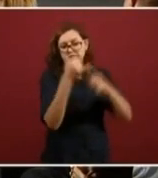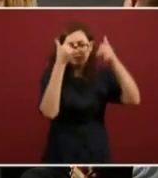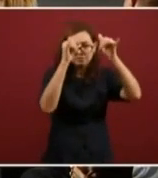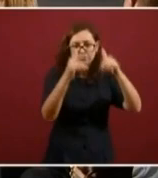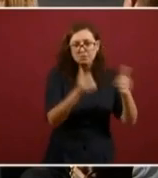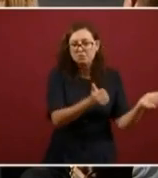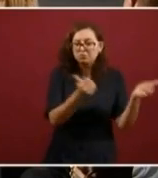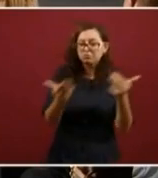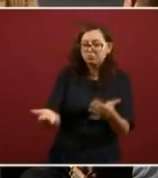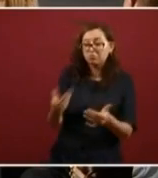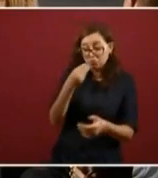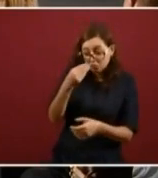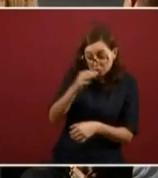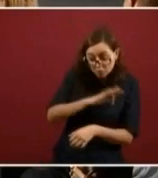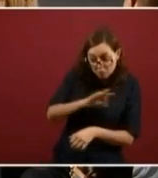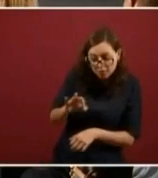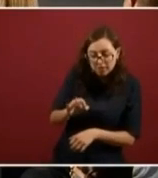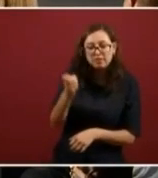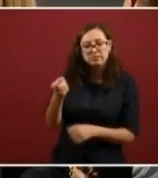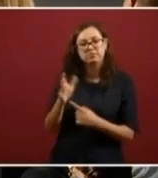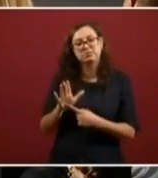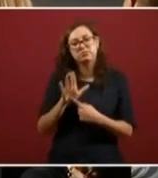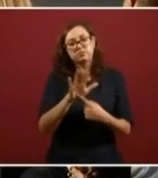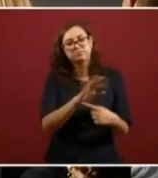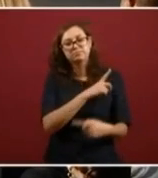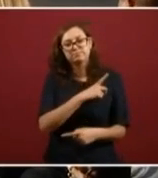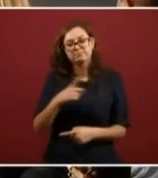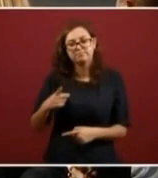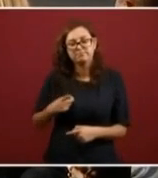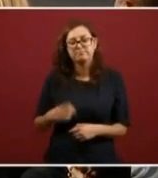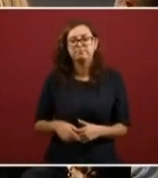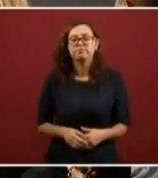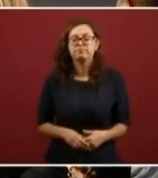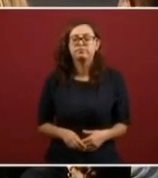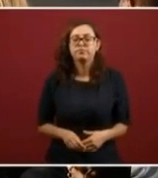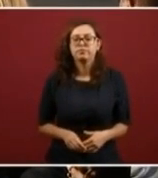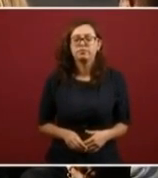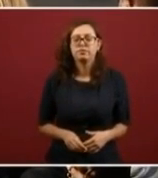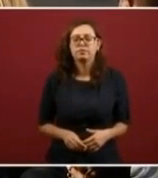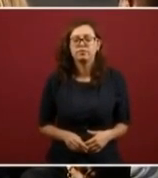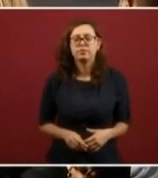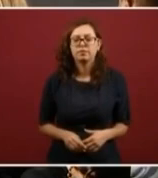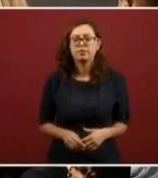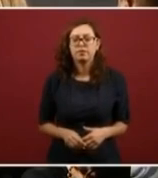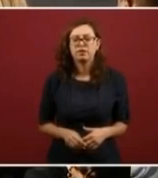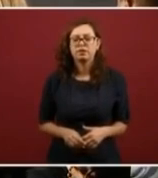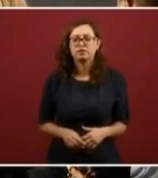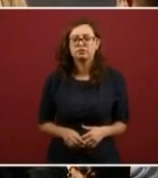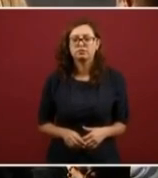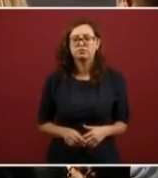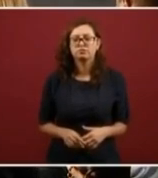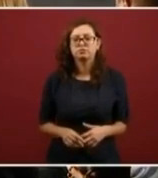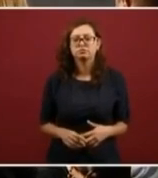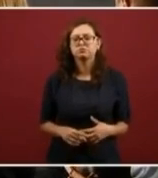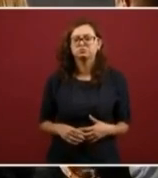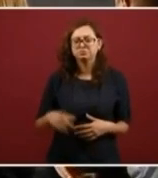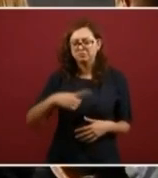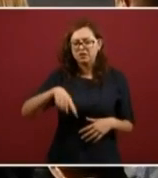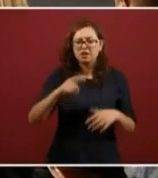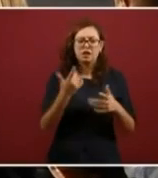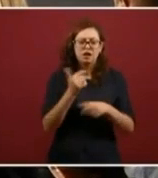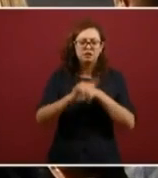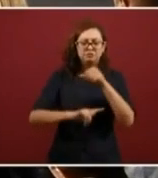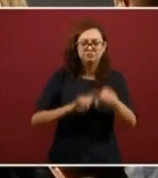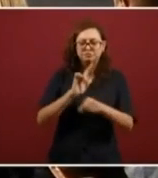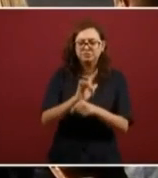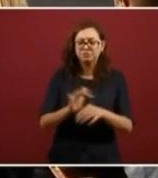alimentar. Los apoyos son entregados en eventos de corral con el fin de que los animales no se estresen, no se